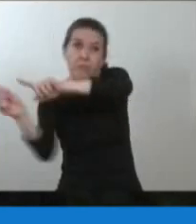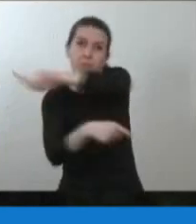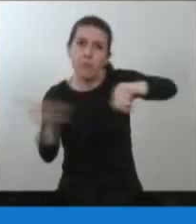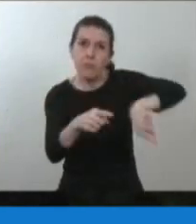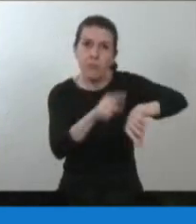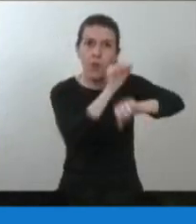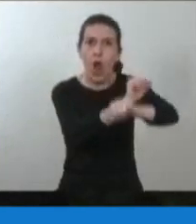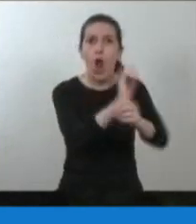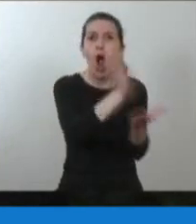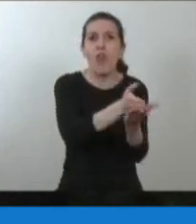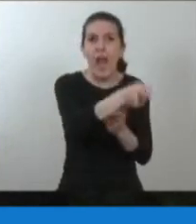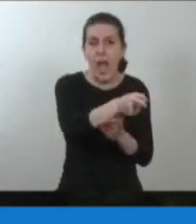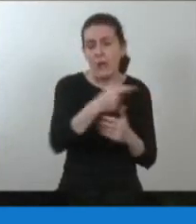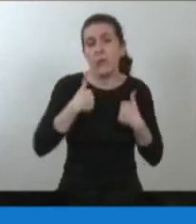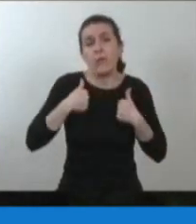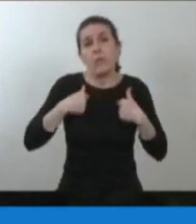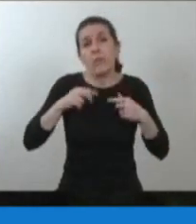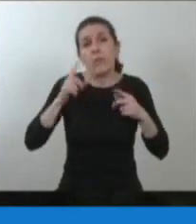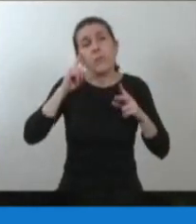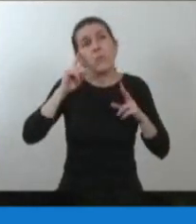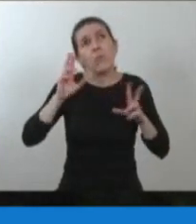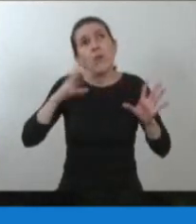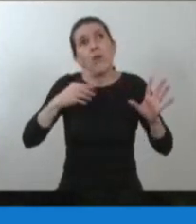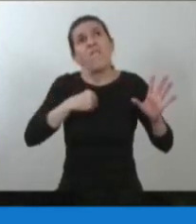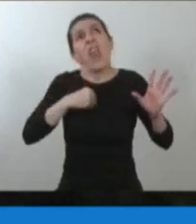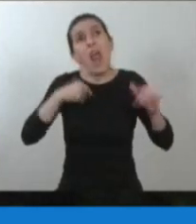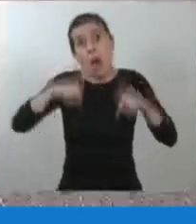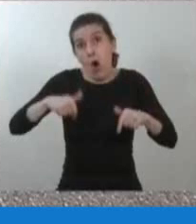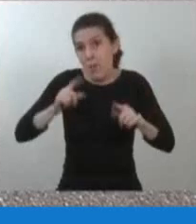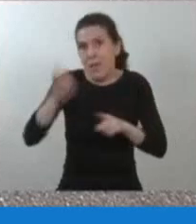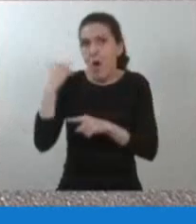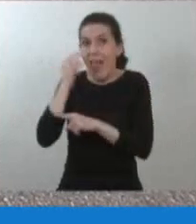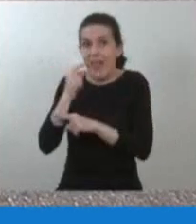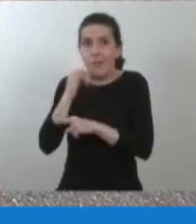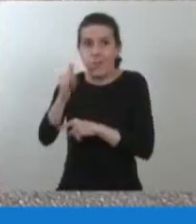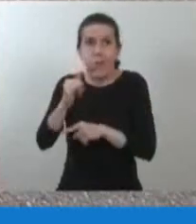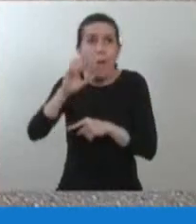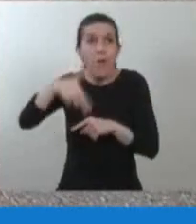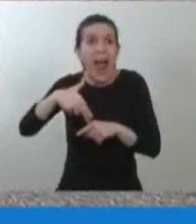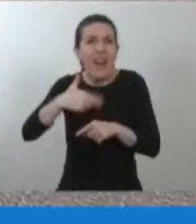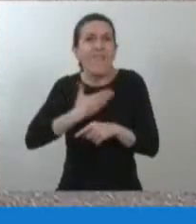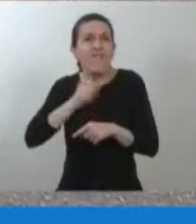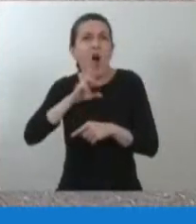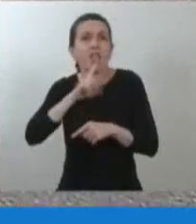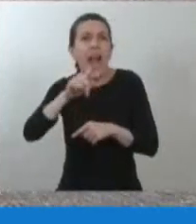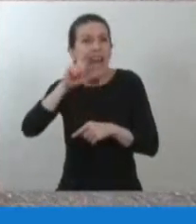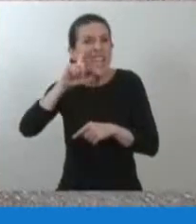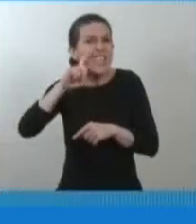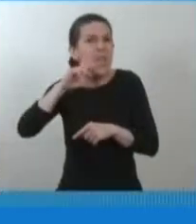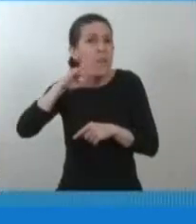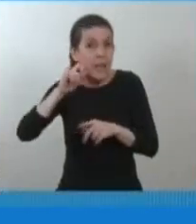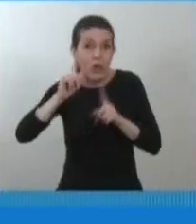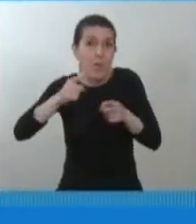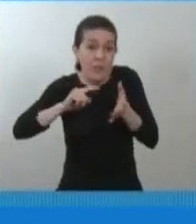yo espero que hoy como bien decía axel este plan que hoy está circunscripto al gran